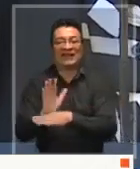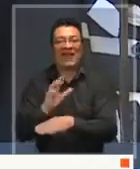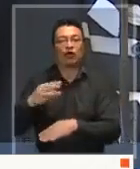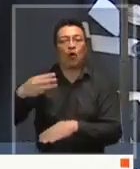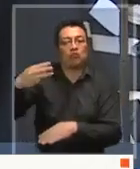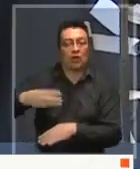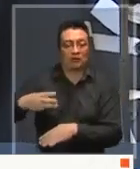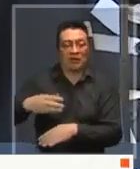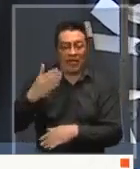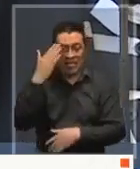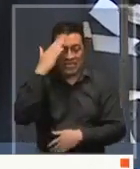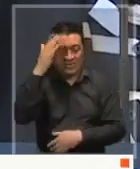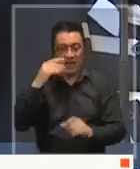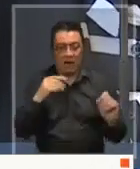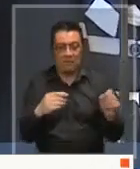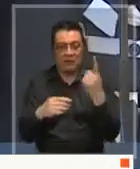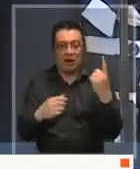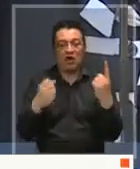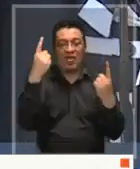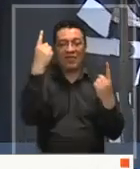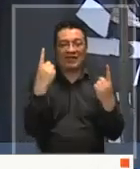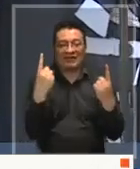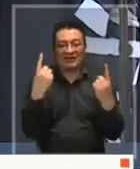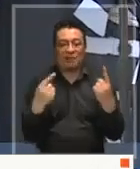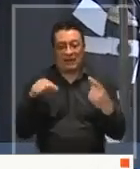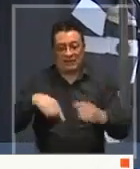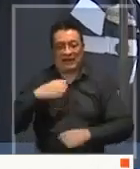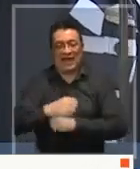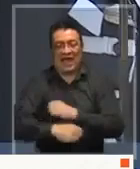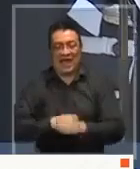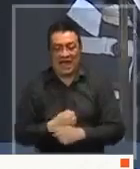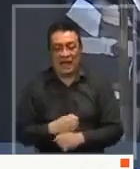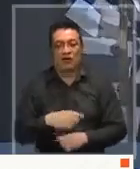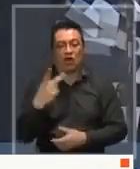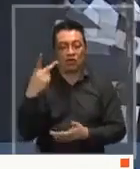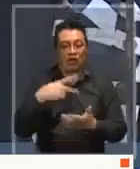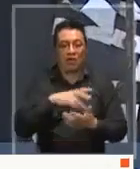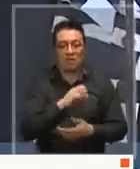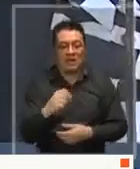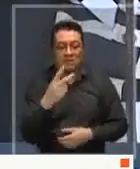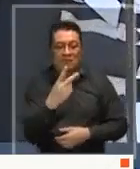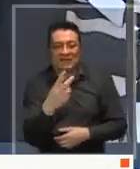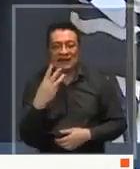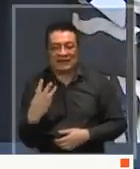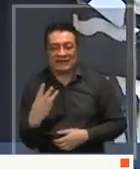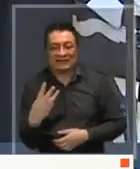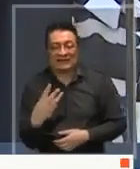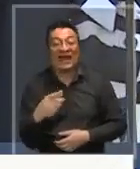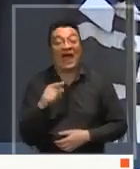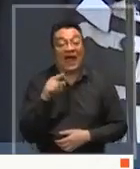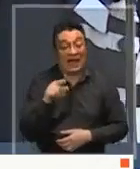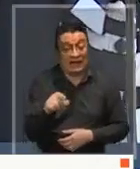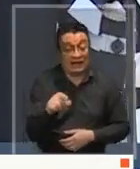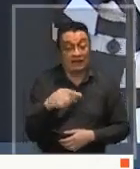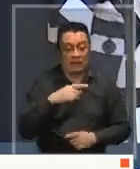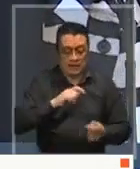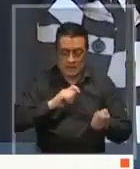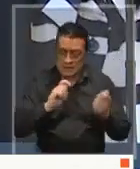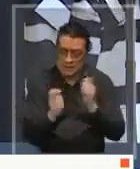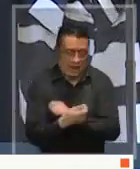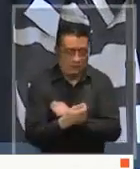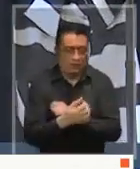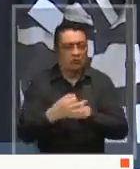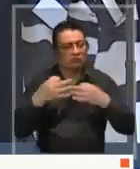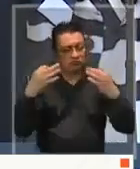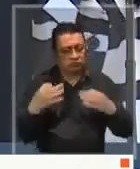el día 1 de diciembre de este año 2023. Va a ser sin duda un cambio rotundo en